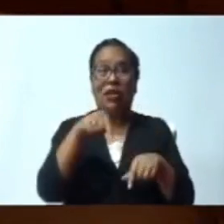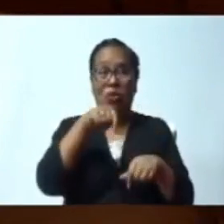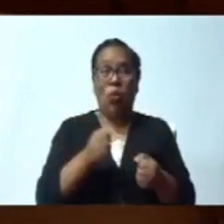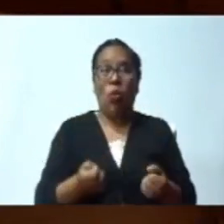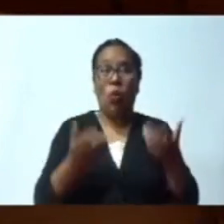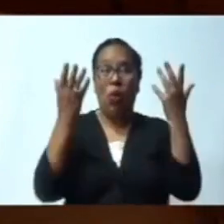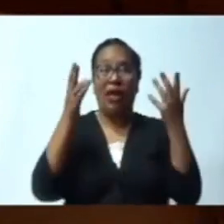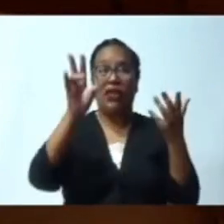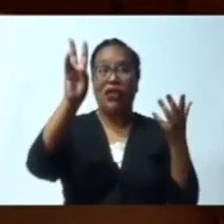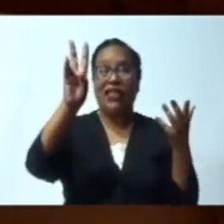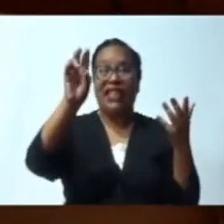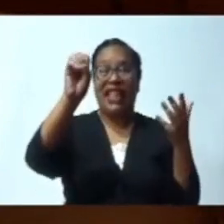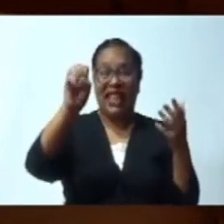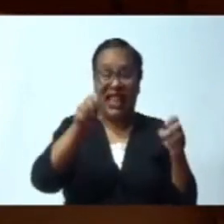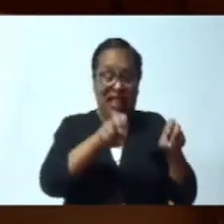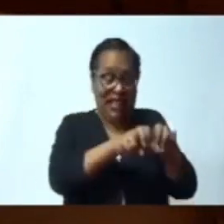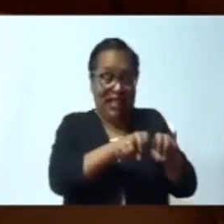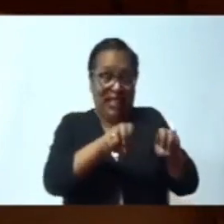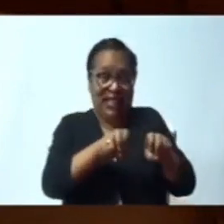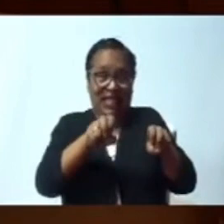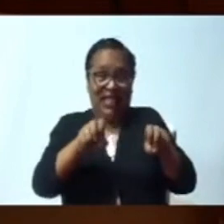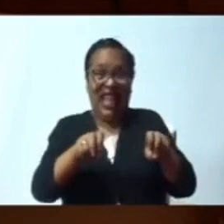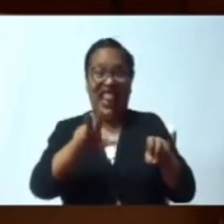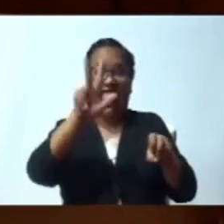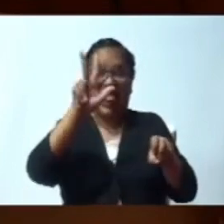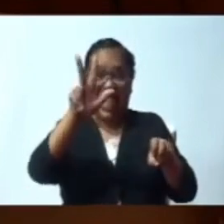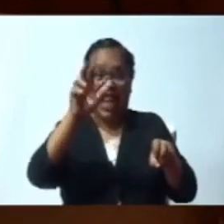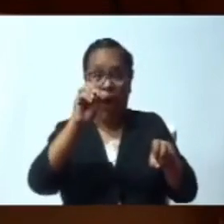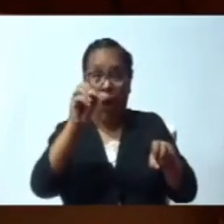en un pupitre y